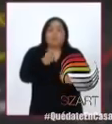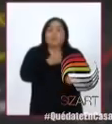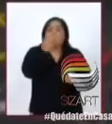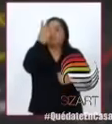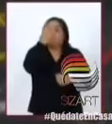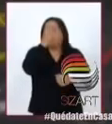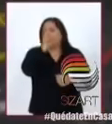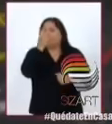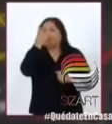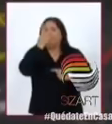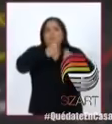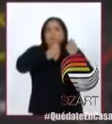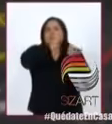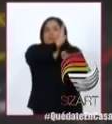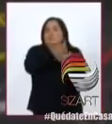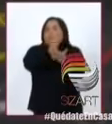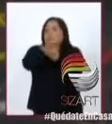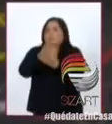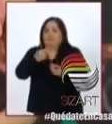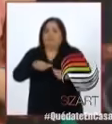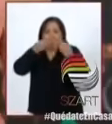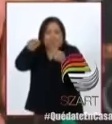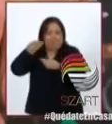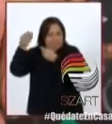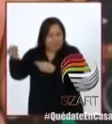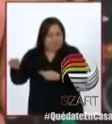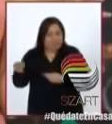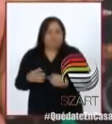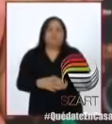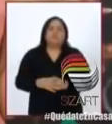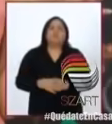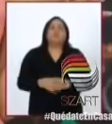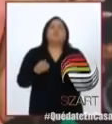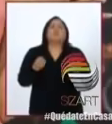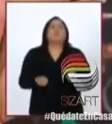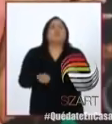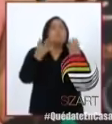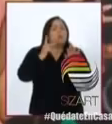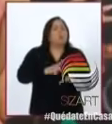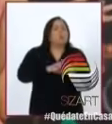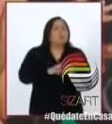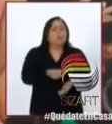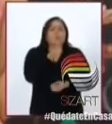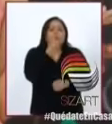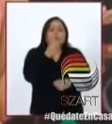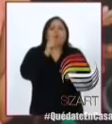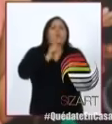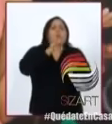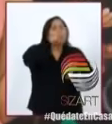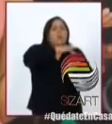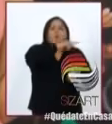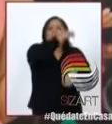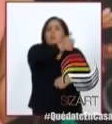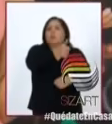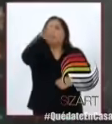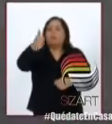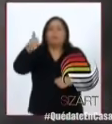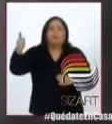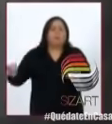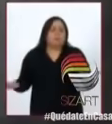100 tiendas de productos para mascotas. ¿Cuántos kilogramos de alimento le tocarán a cada tienda?